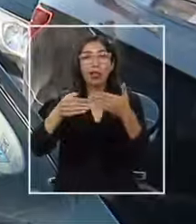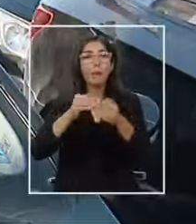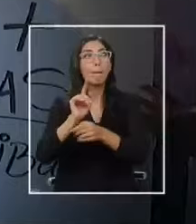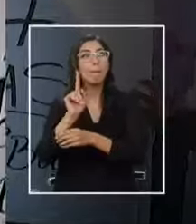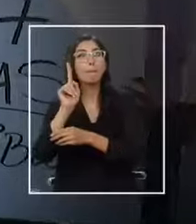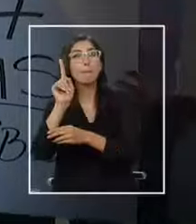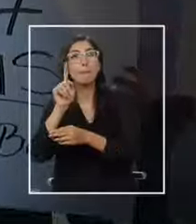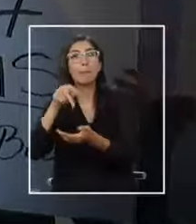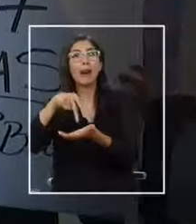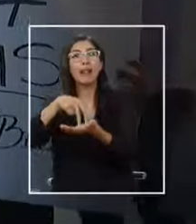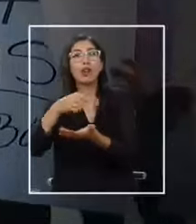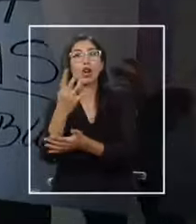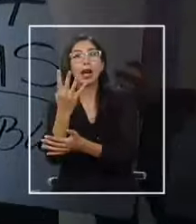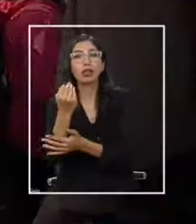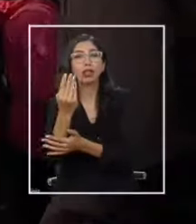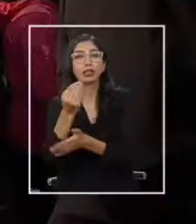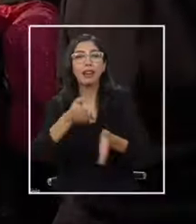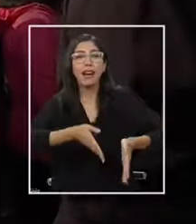Maquena.